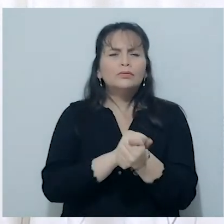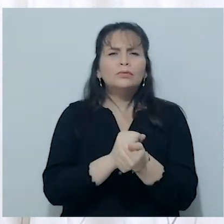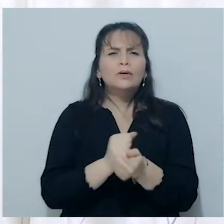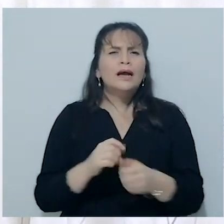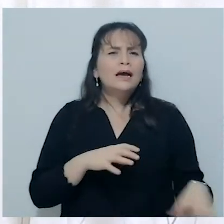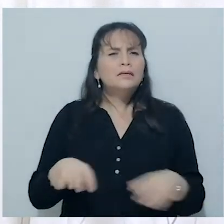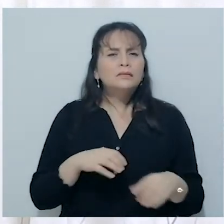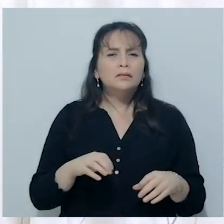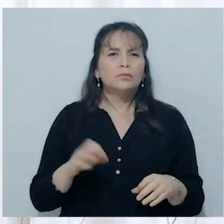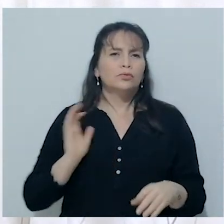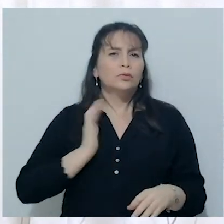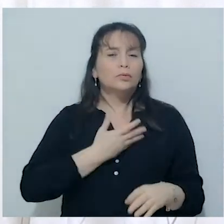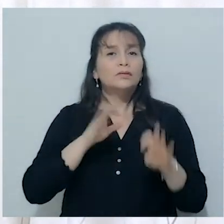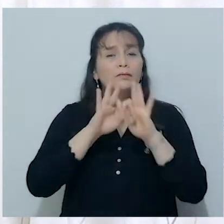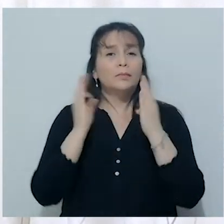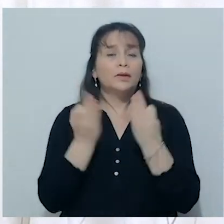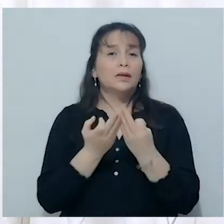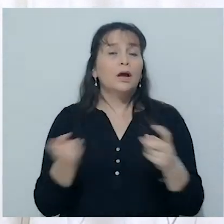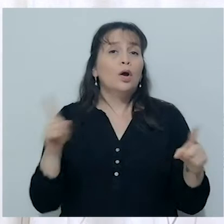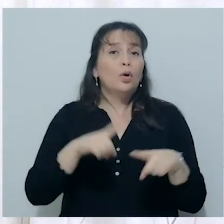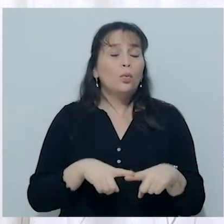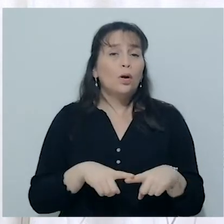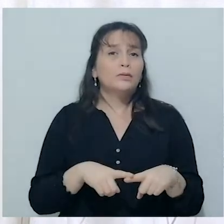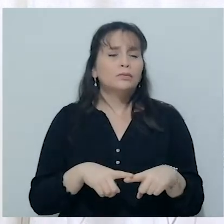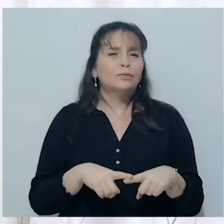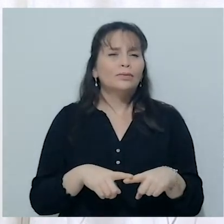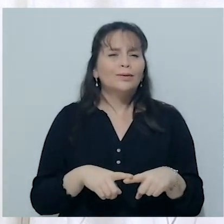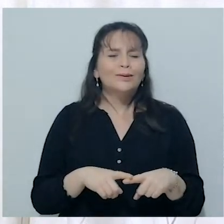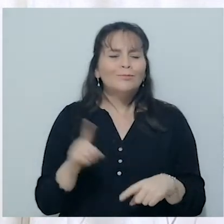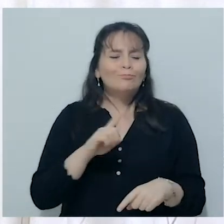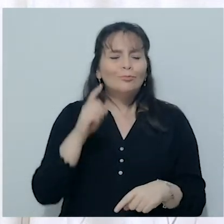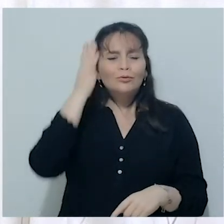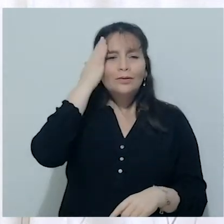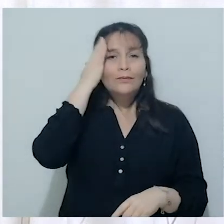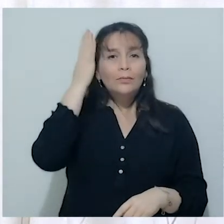Tanto daño hacemos a nuestra familia cuando entonces